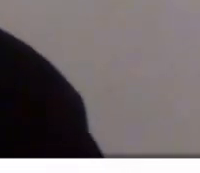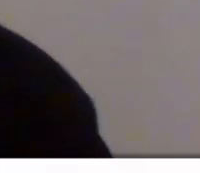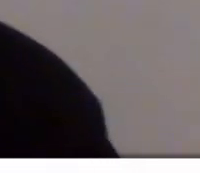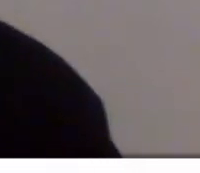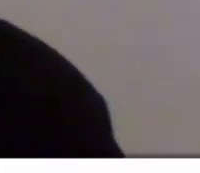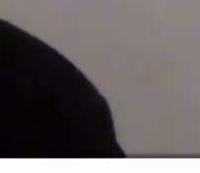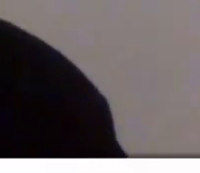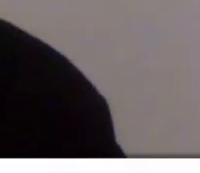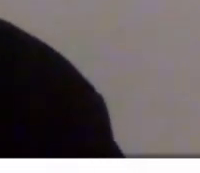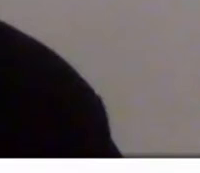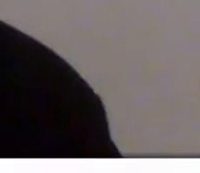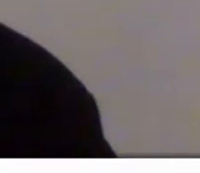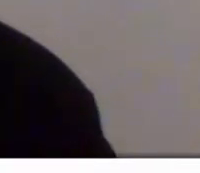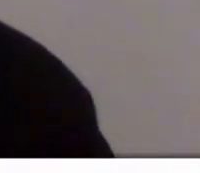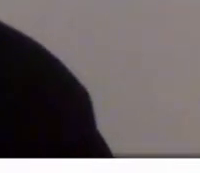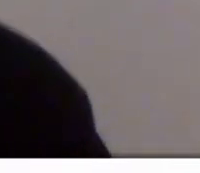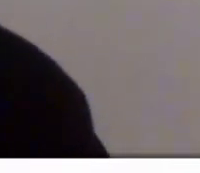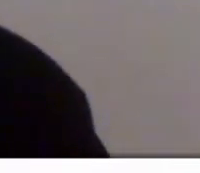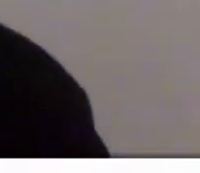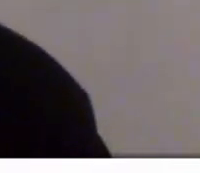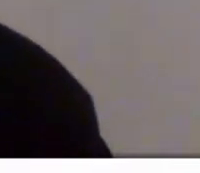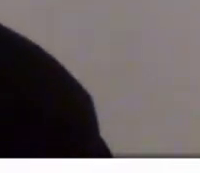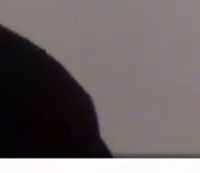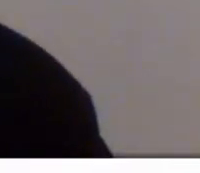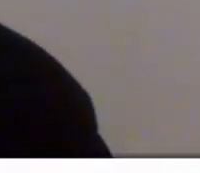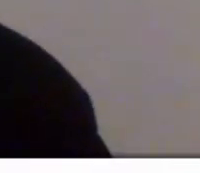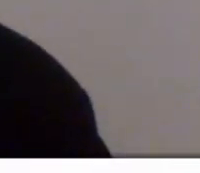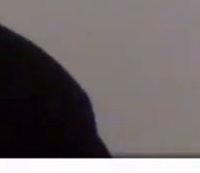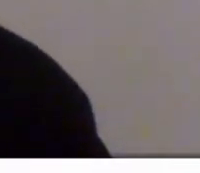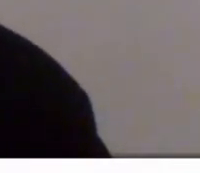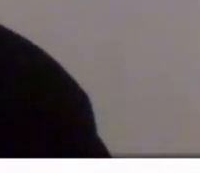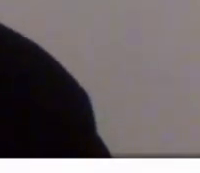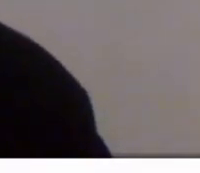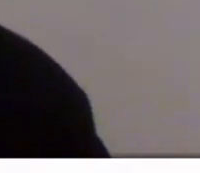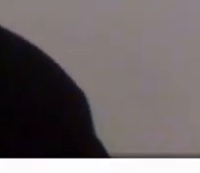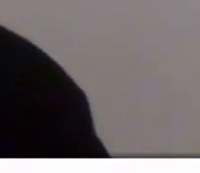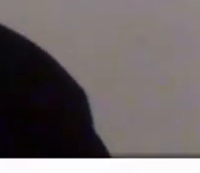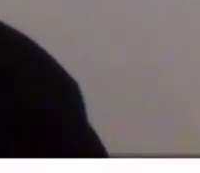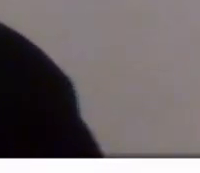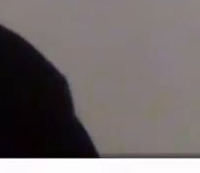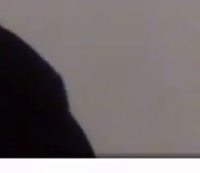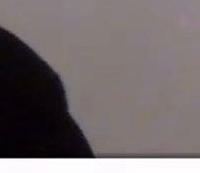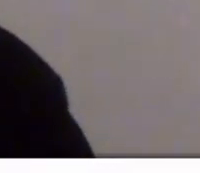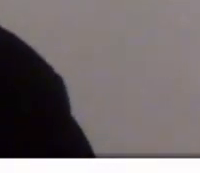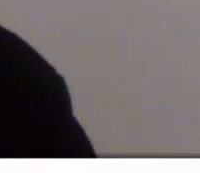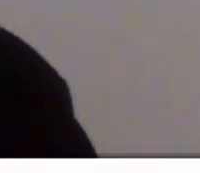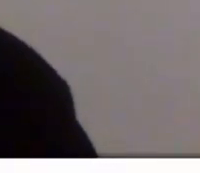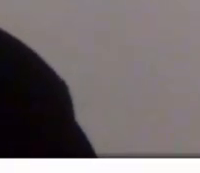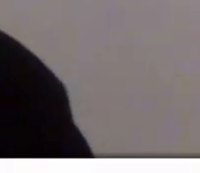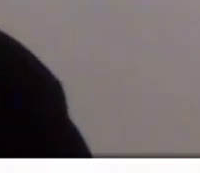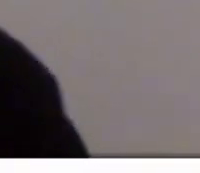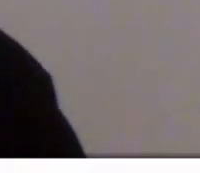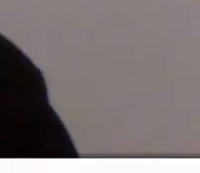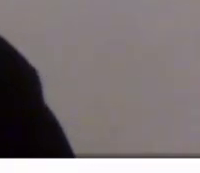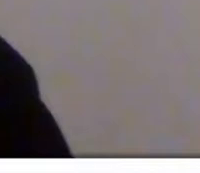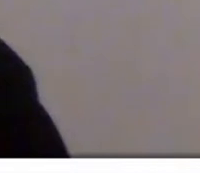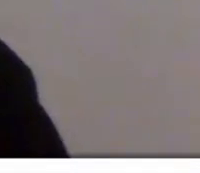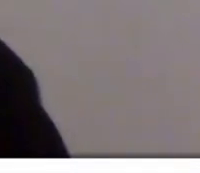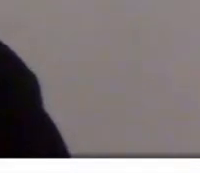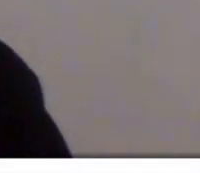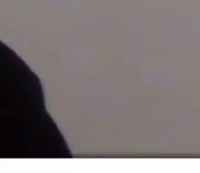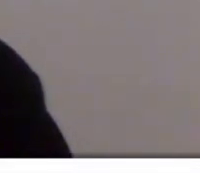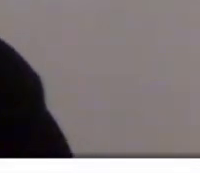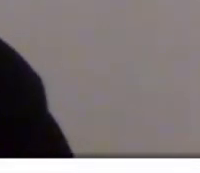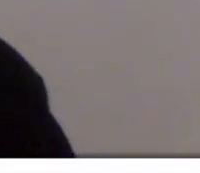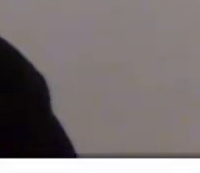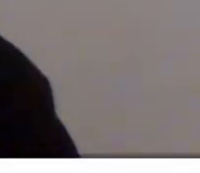carne nos muestra definitivamente en la gran disyuntiva de saber qué hace nuestra vida individual en